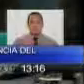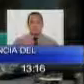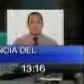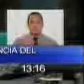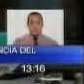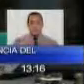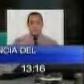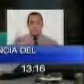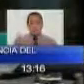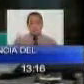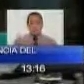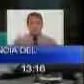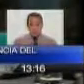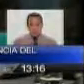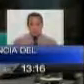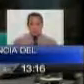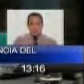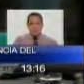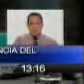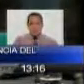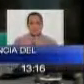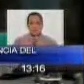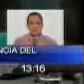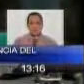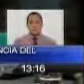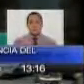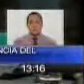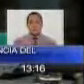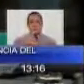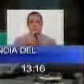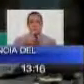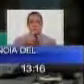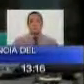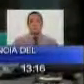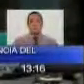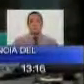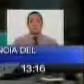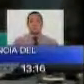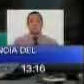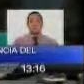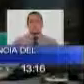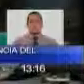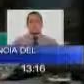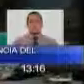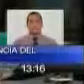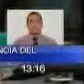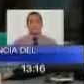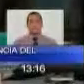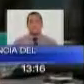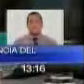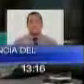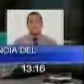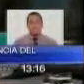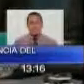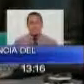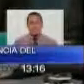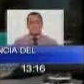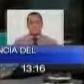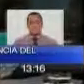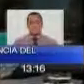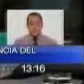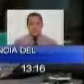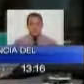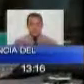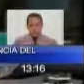Esa reunión, a la cual entramos por la puerta principal del Palacio de Justicia, a donde